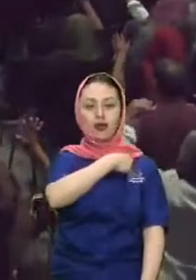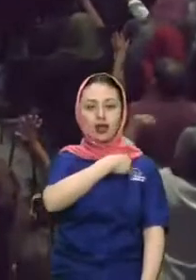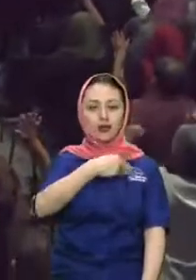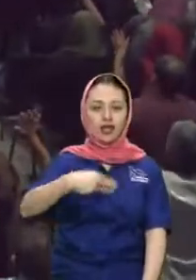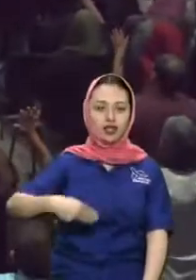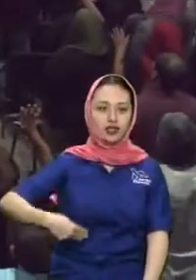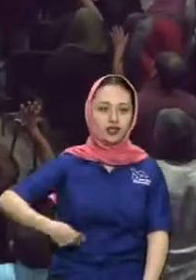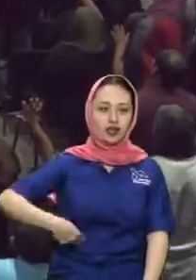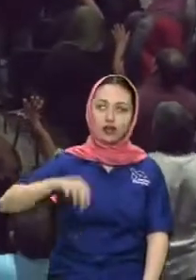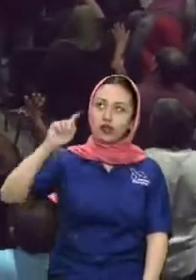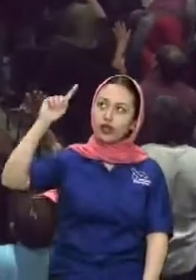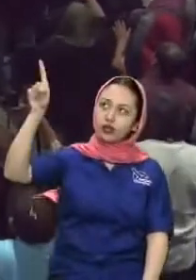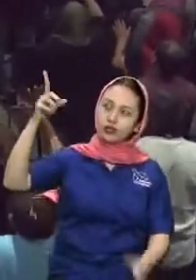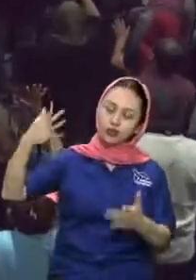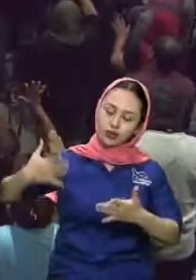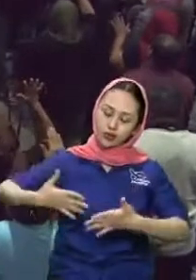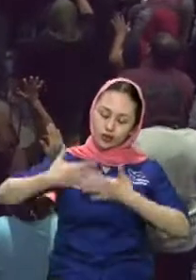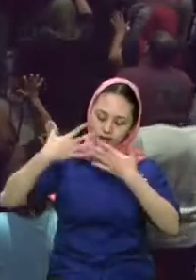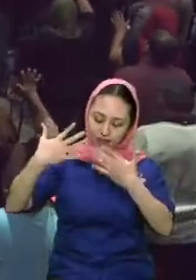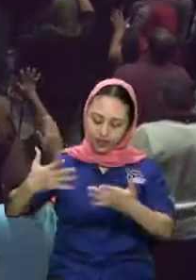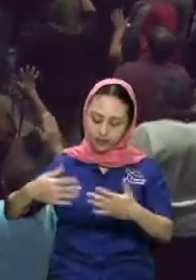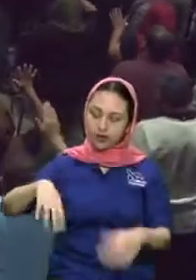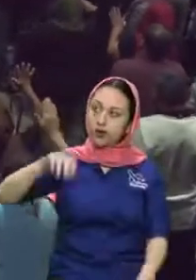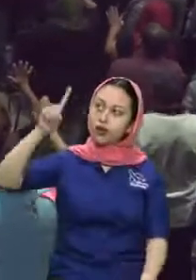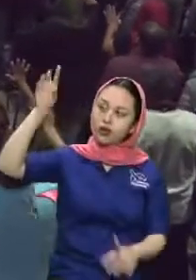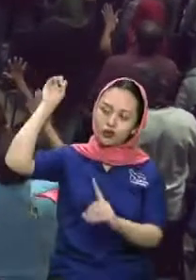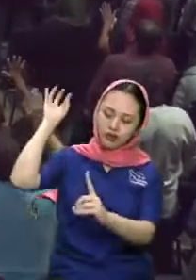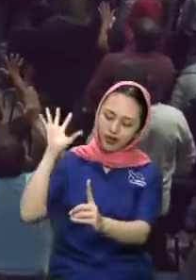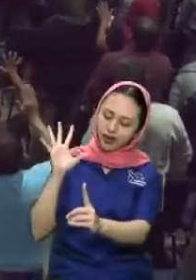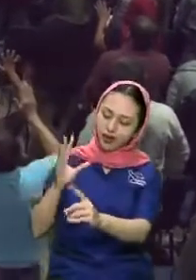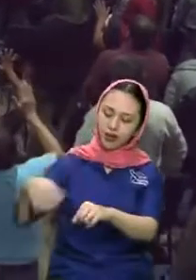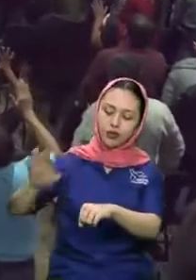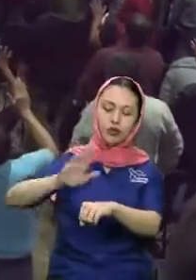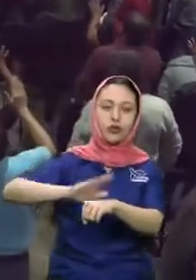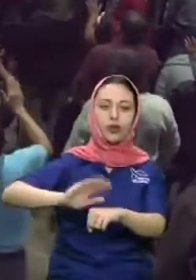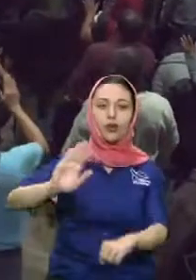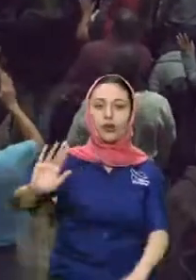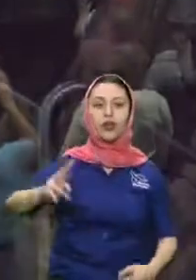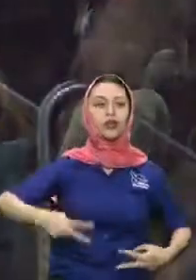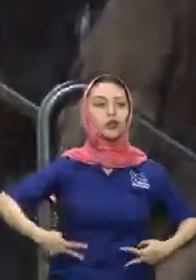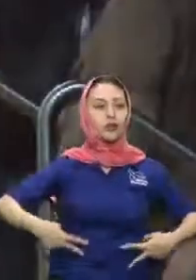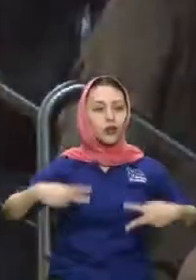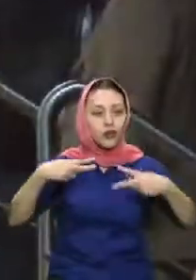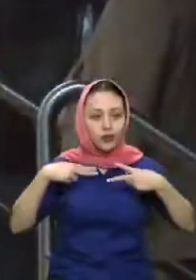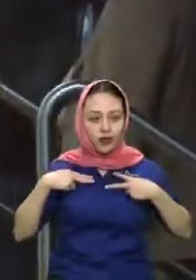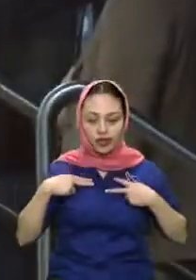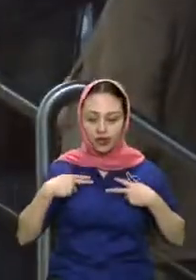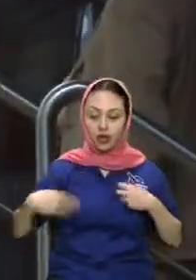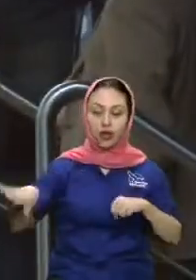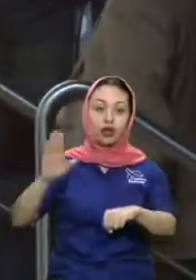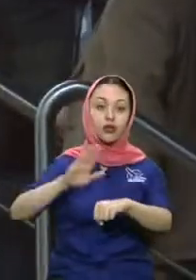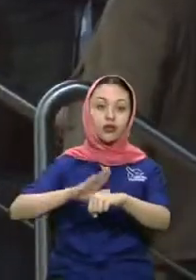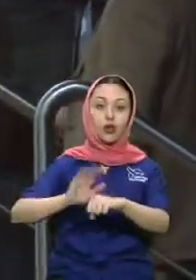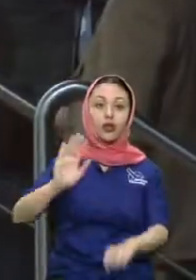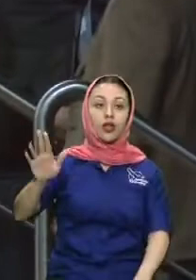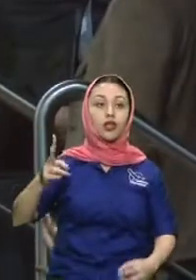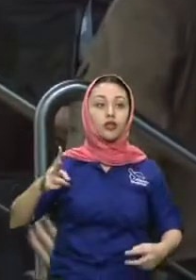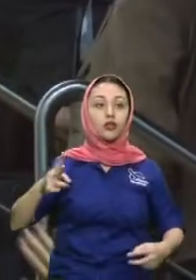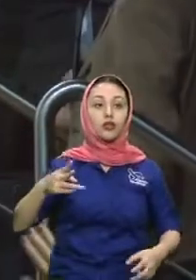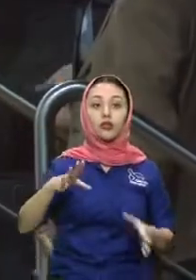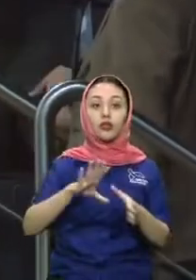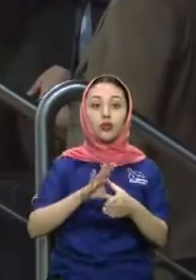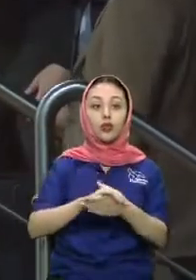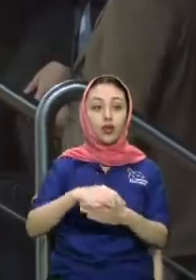nombre poderoso de Jesús. Tu bendición sea sobre él, sobre su amada esposa, sobre cada uno de sus